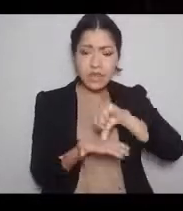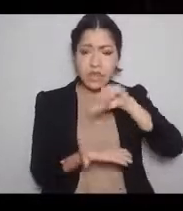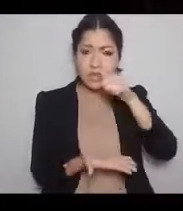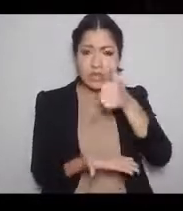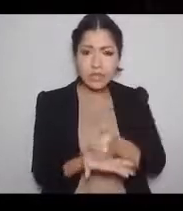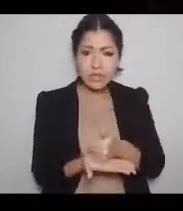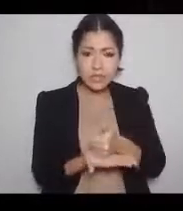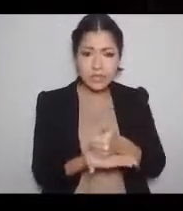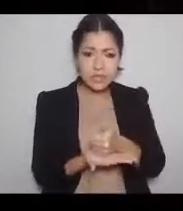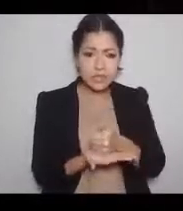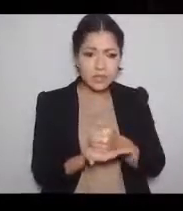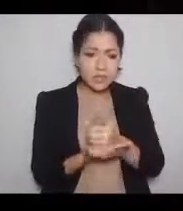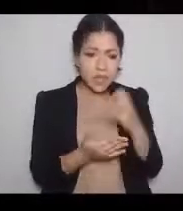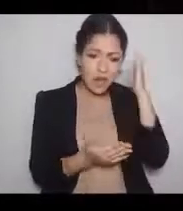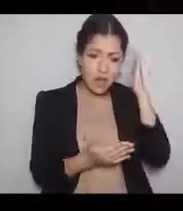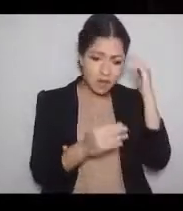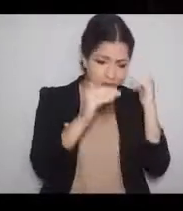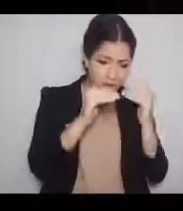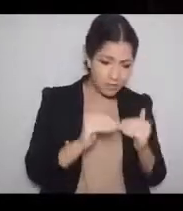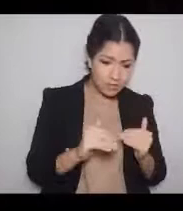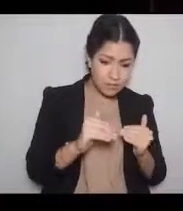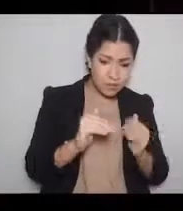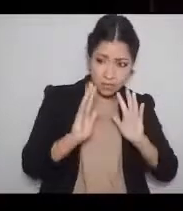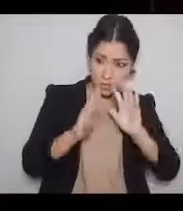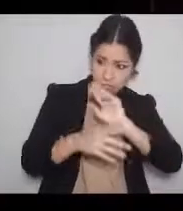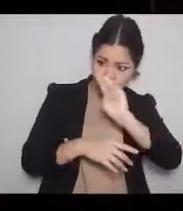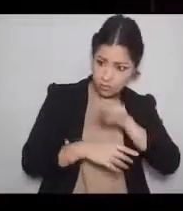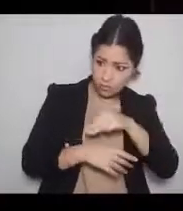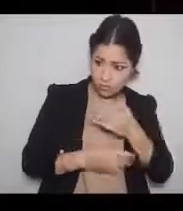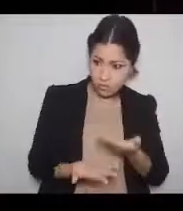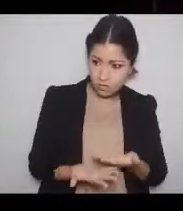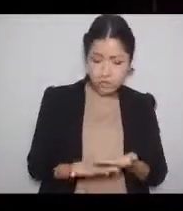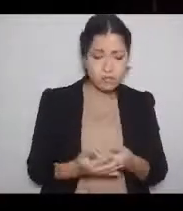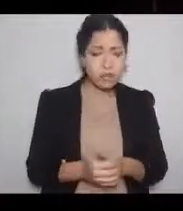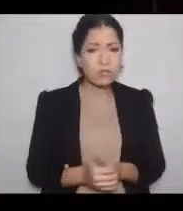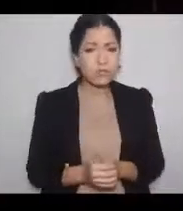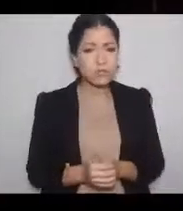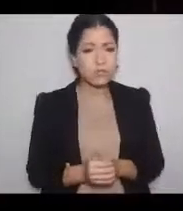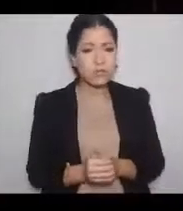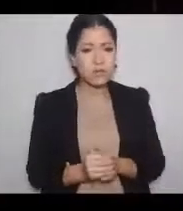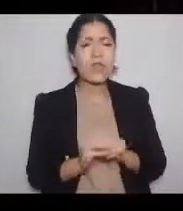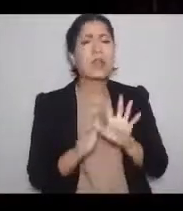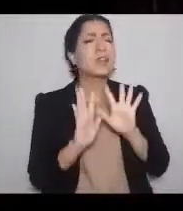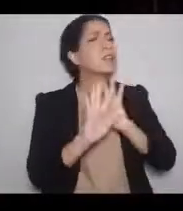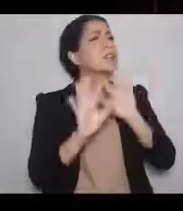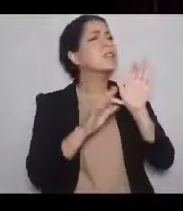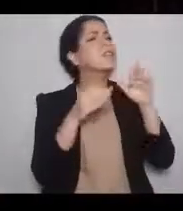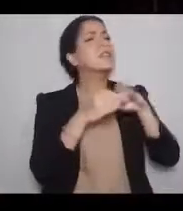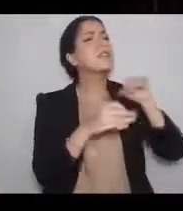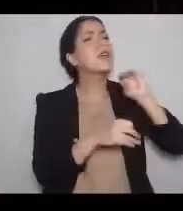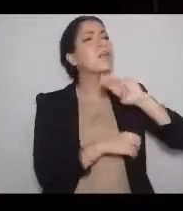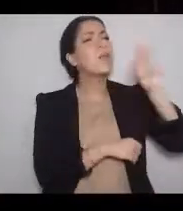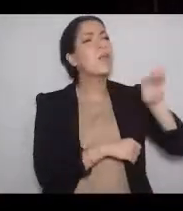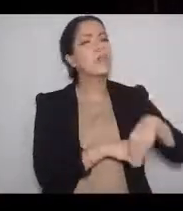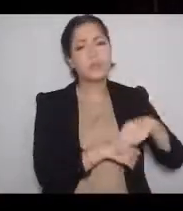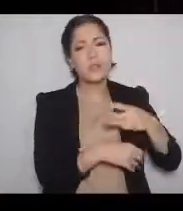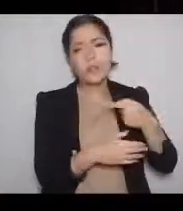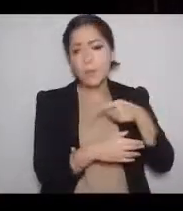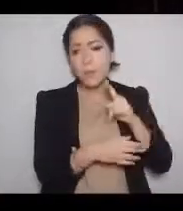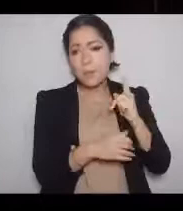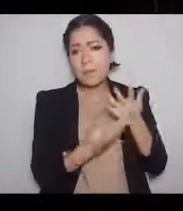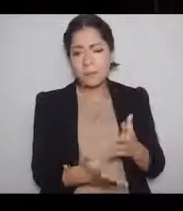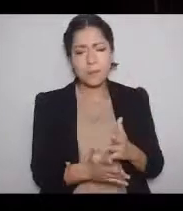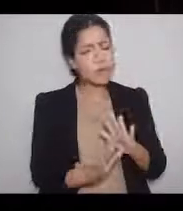muerto? No. Me estoy yendo, Kepler. No quiero que Jeb muera. Júrame